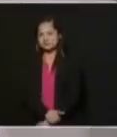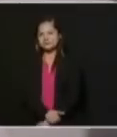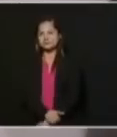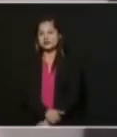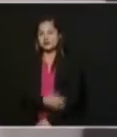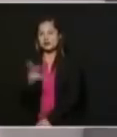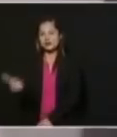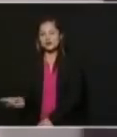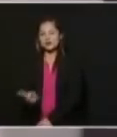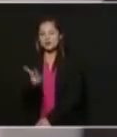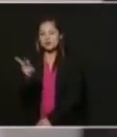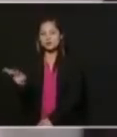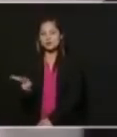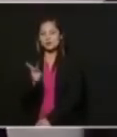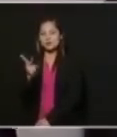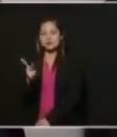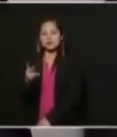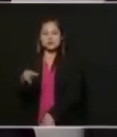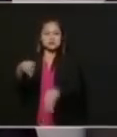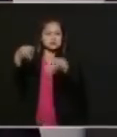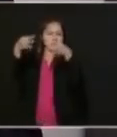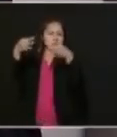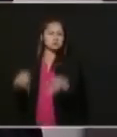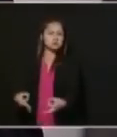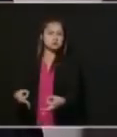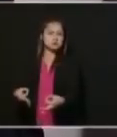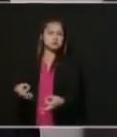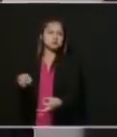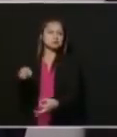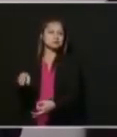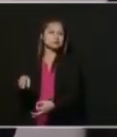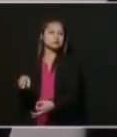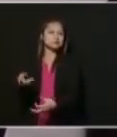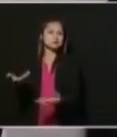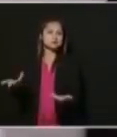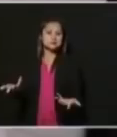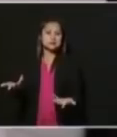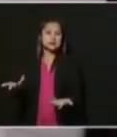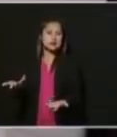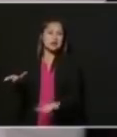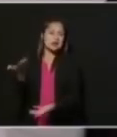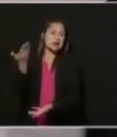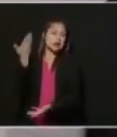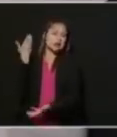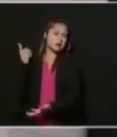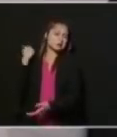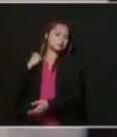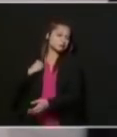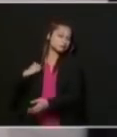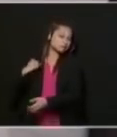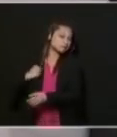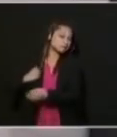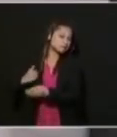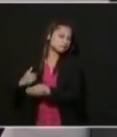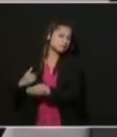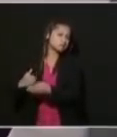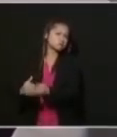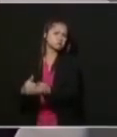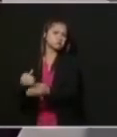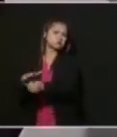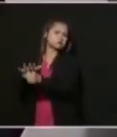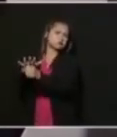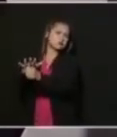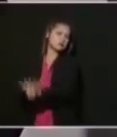que nuestros pueblos originarios vivan desde hace siglos bajo la